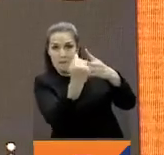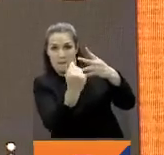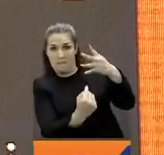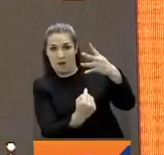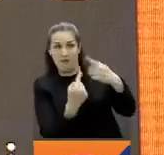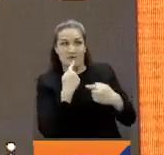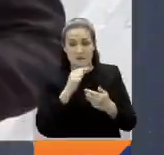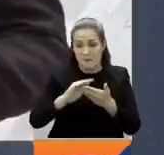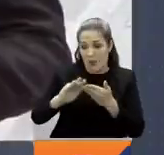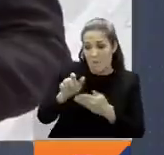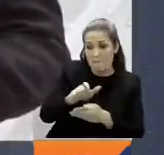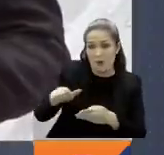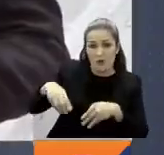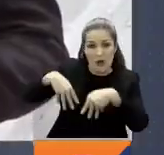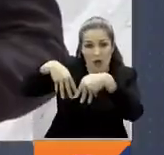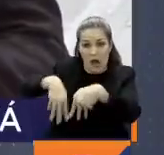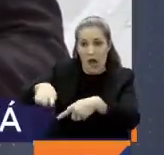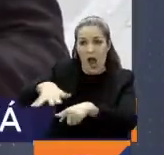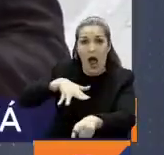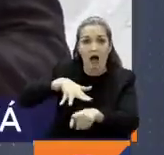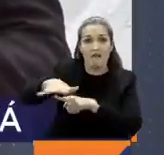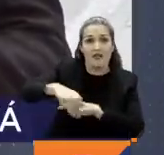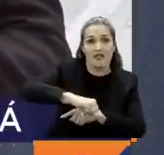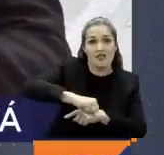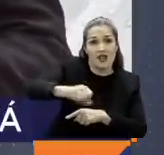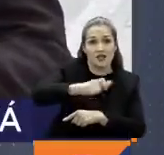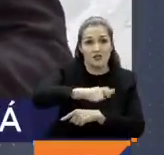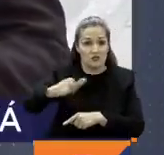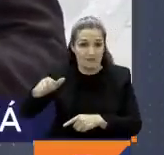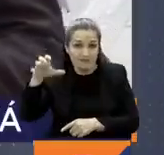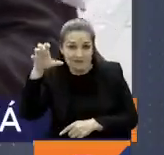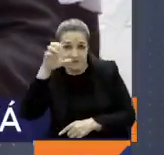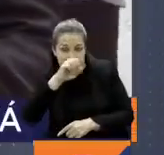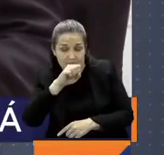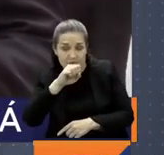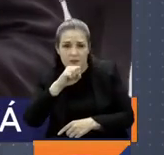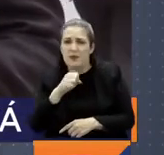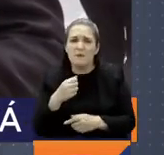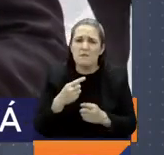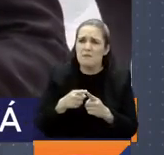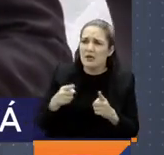derechos colectivos. ¿Qué más dijo el mandatario Diego Giraldo? Buenas tardes.